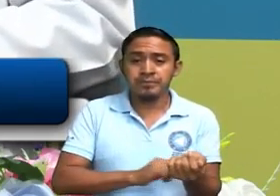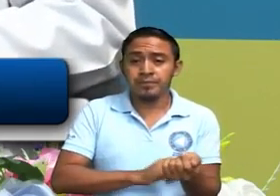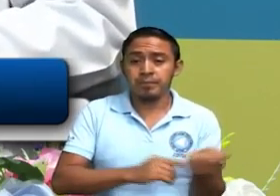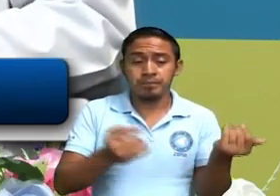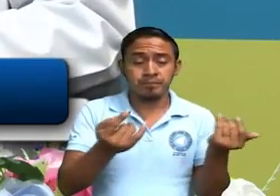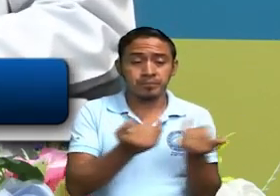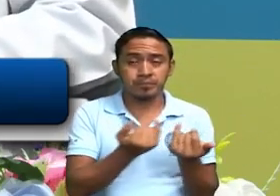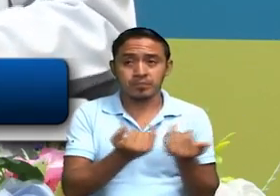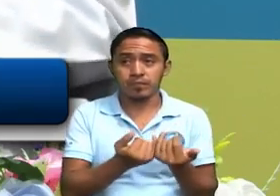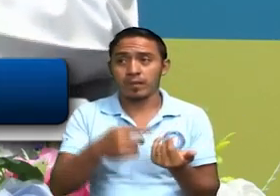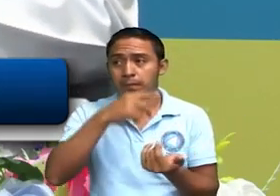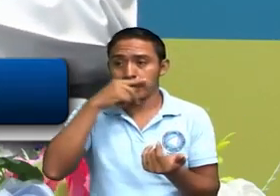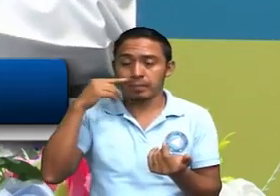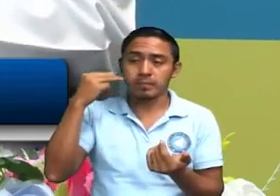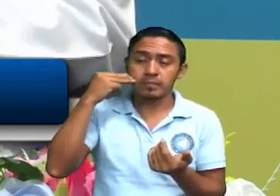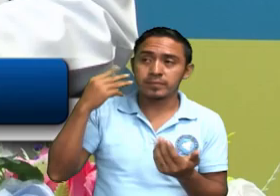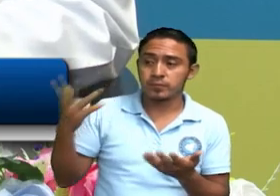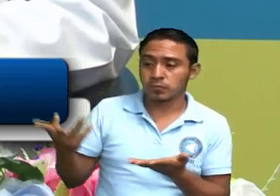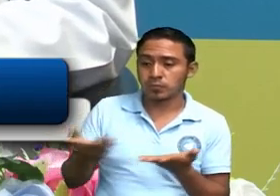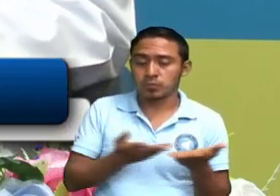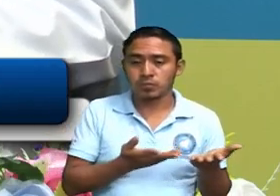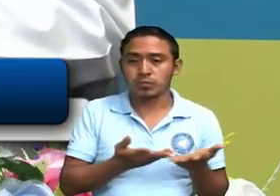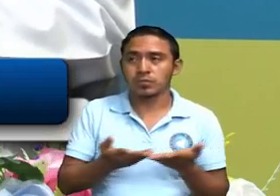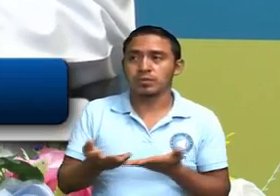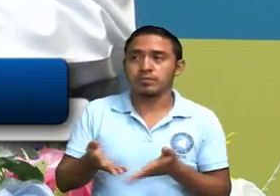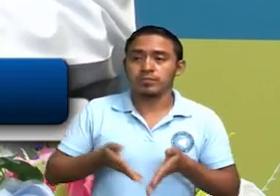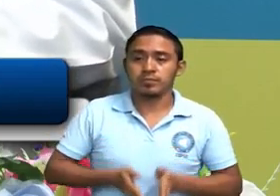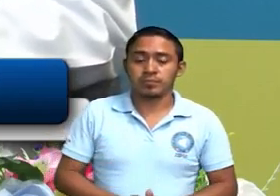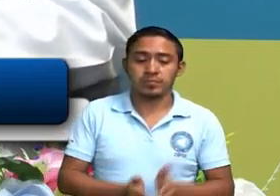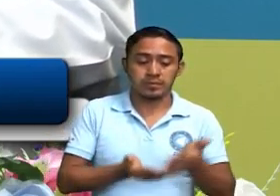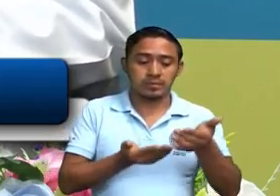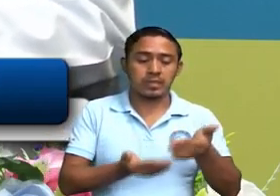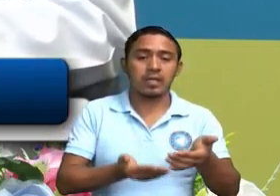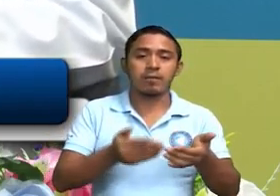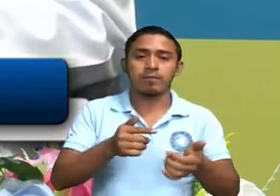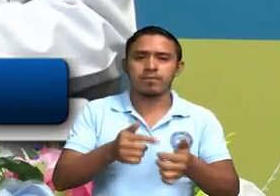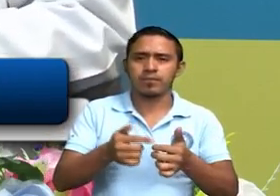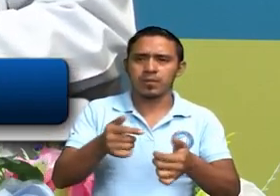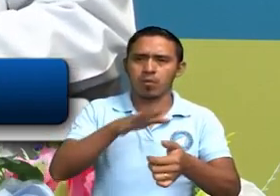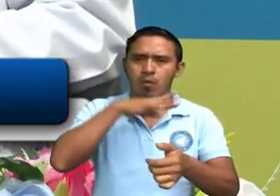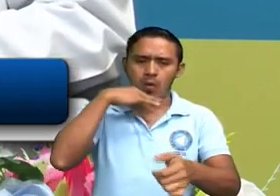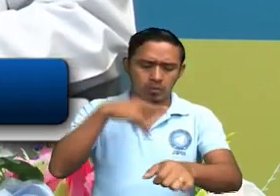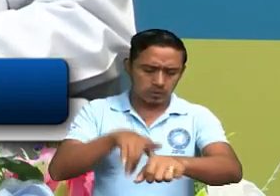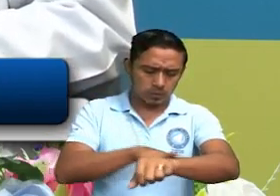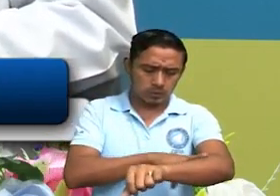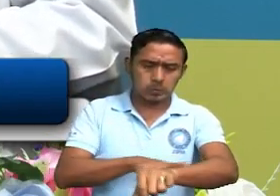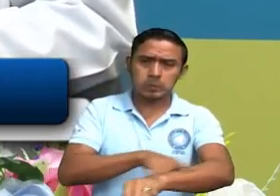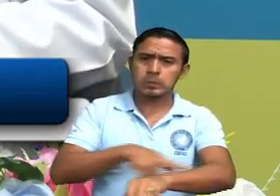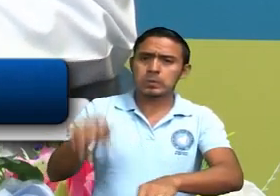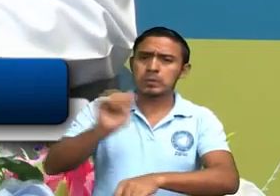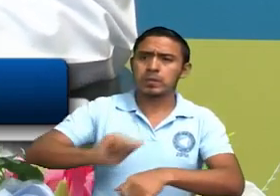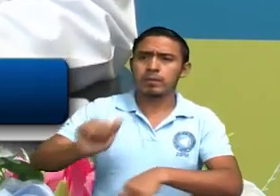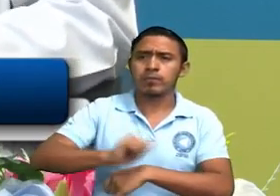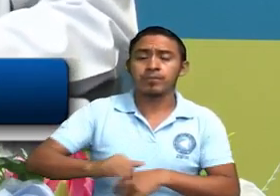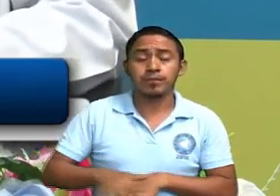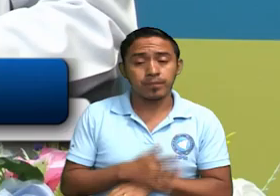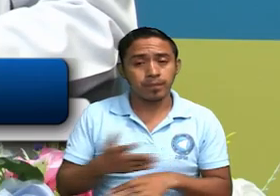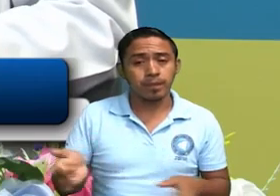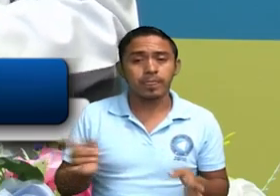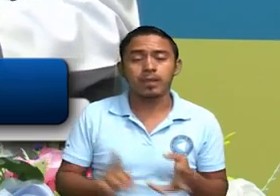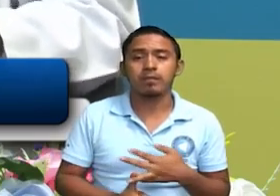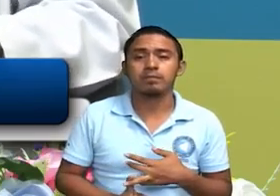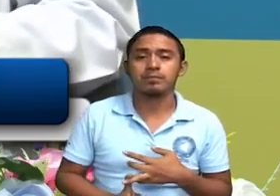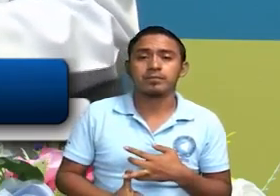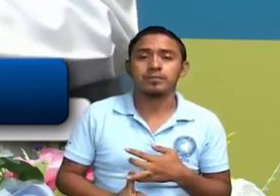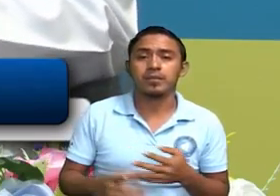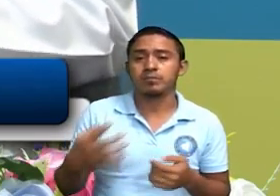la madre, y entonces el niño puede nacer un poco amarillo, ¿verdad? Otra causa puede ser